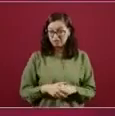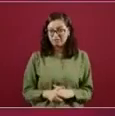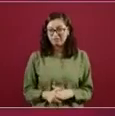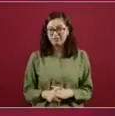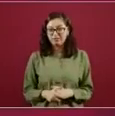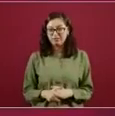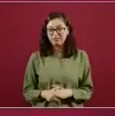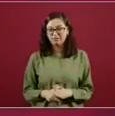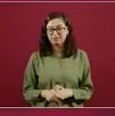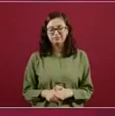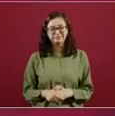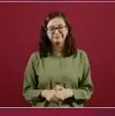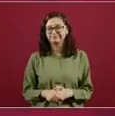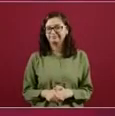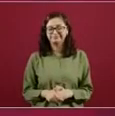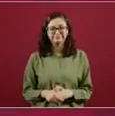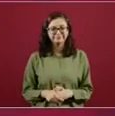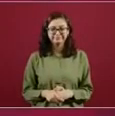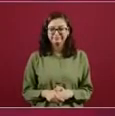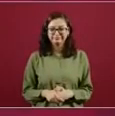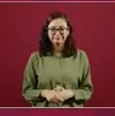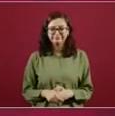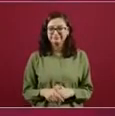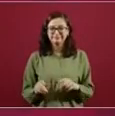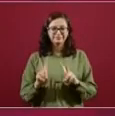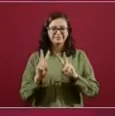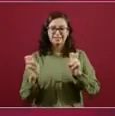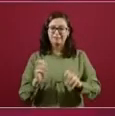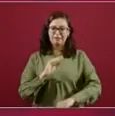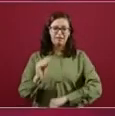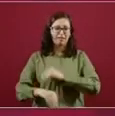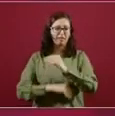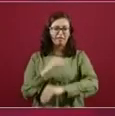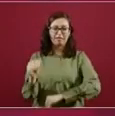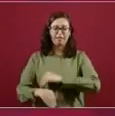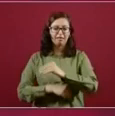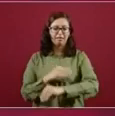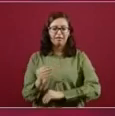Es que eso es un tema también muy polémico,